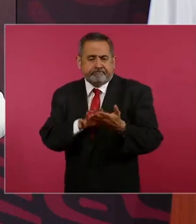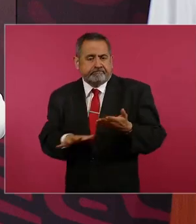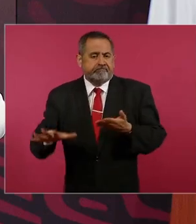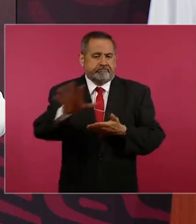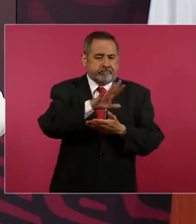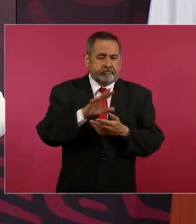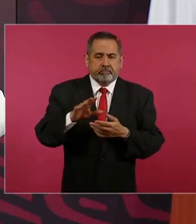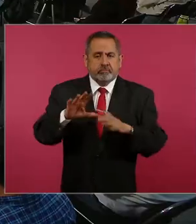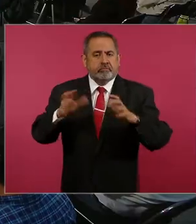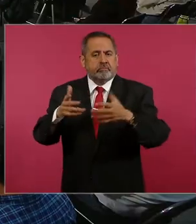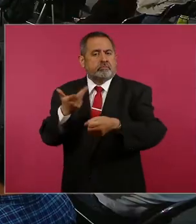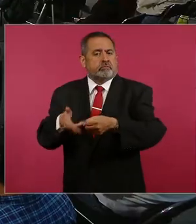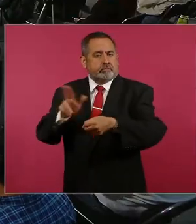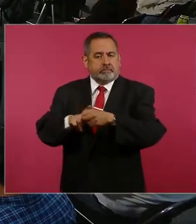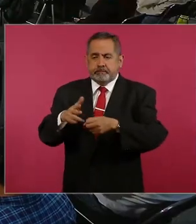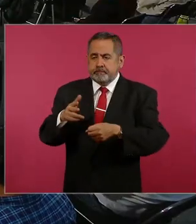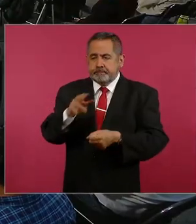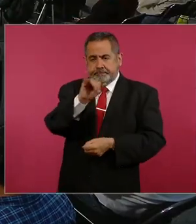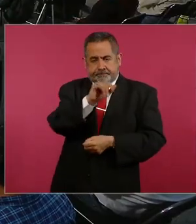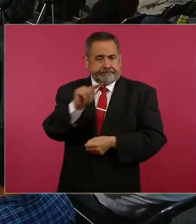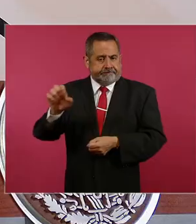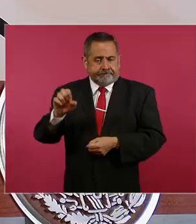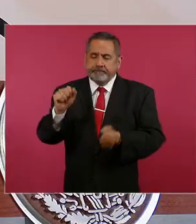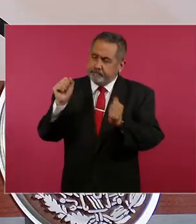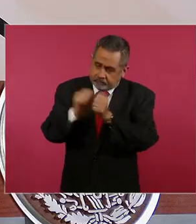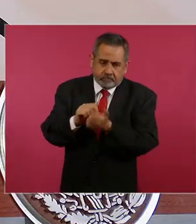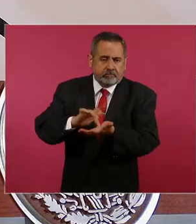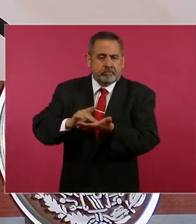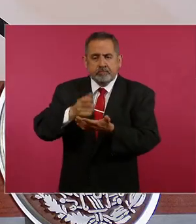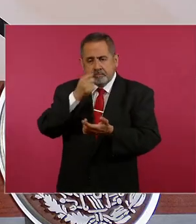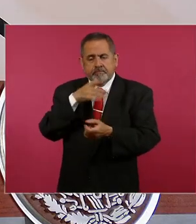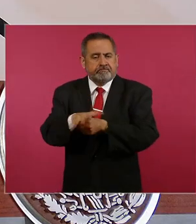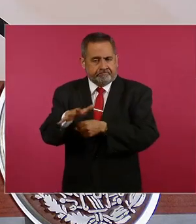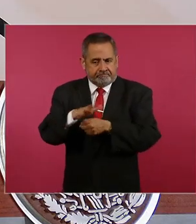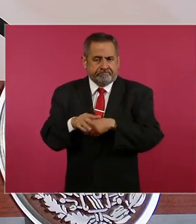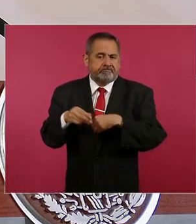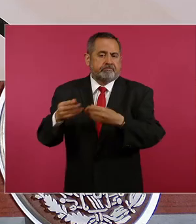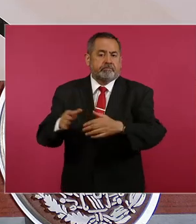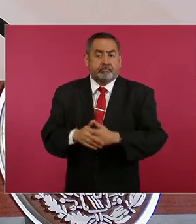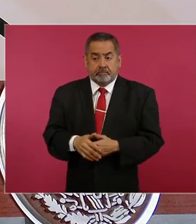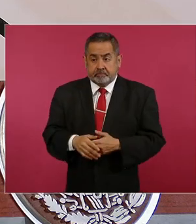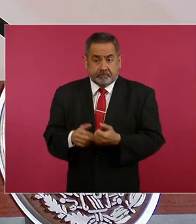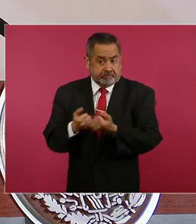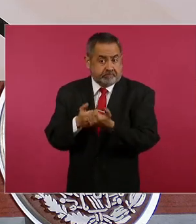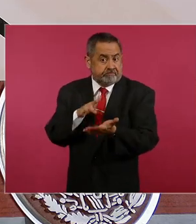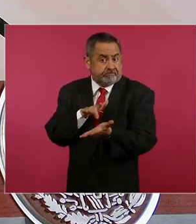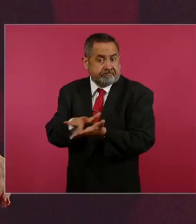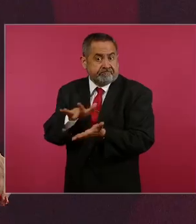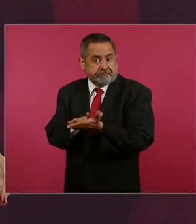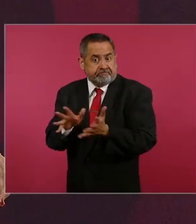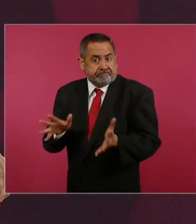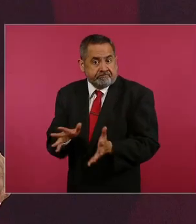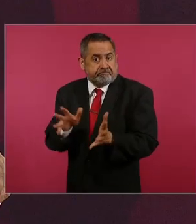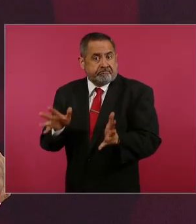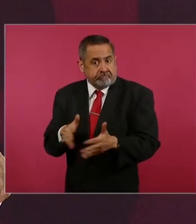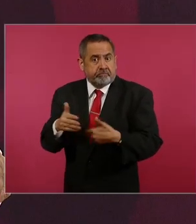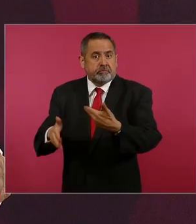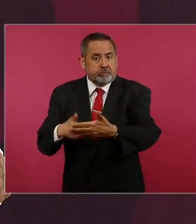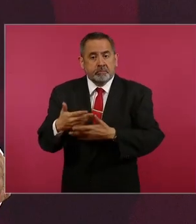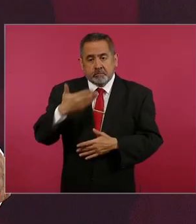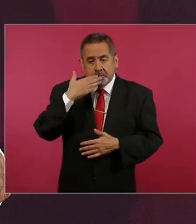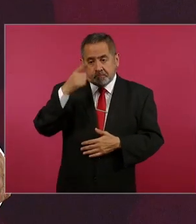las unidades médicas del Issste y pues se ha empujado desde todas partes para que